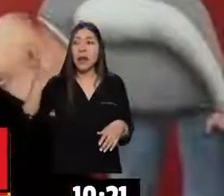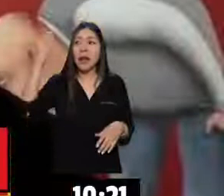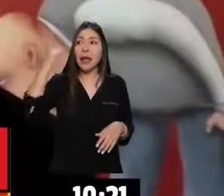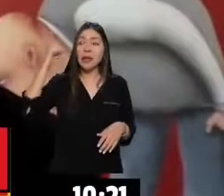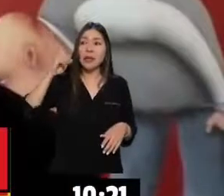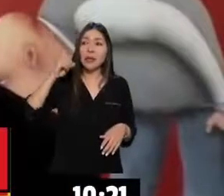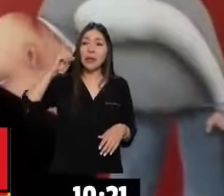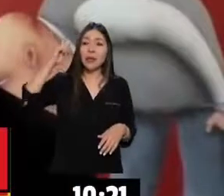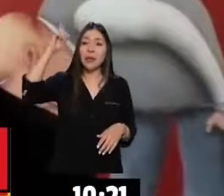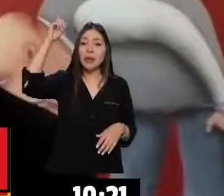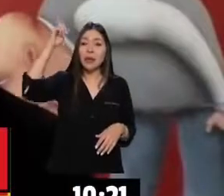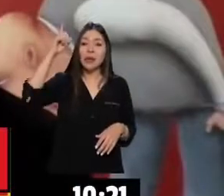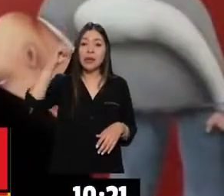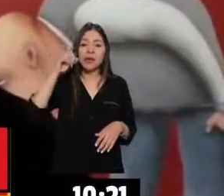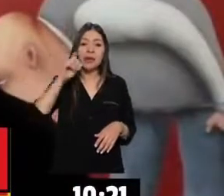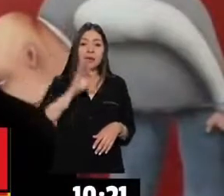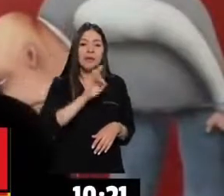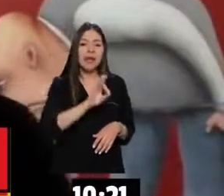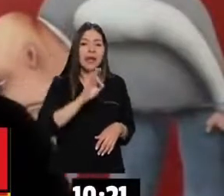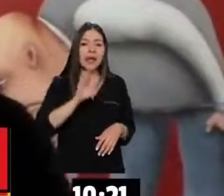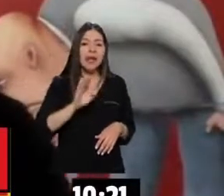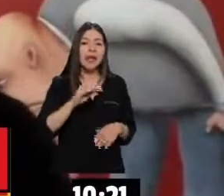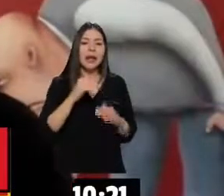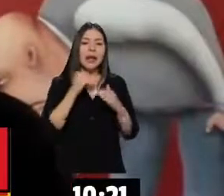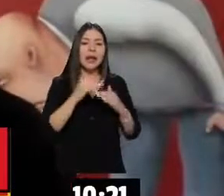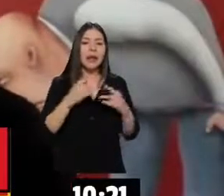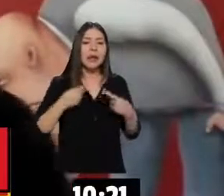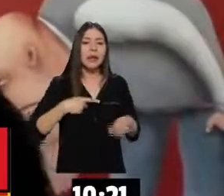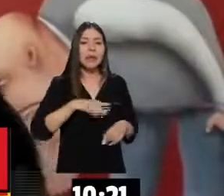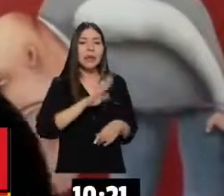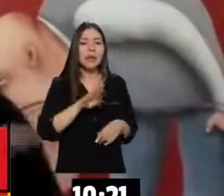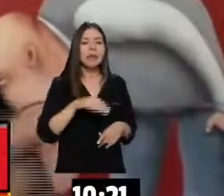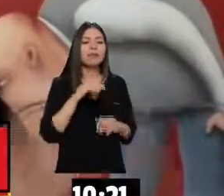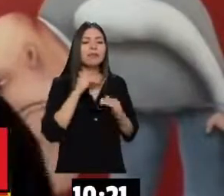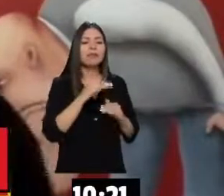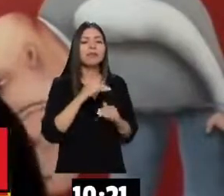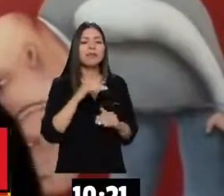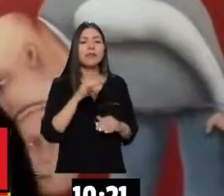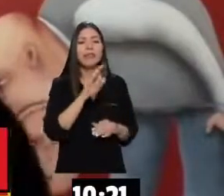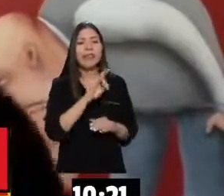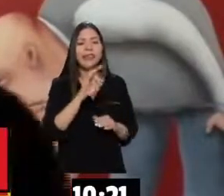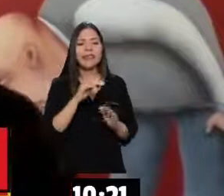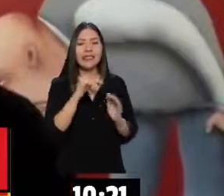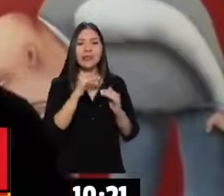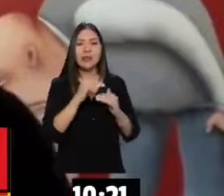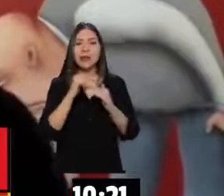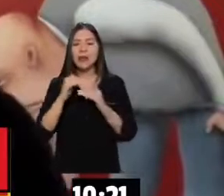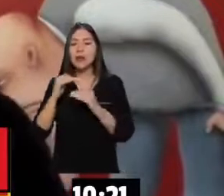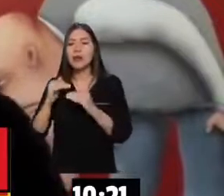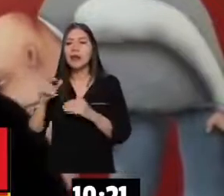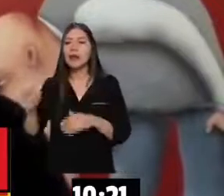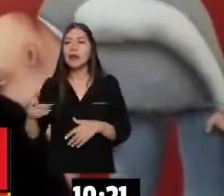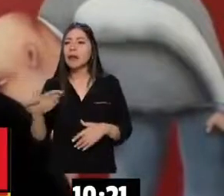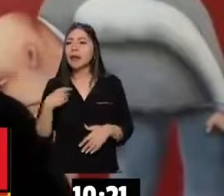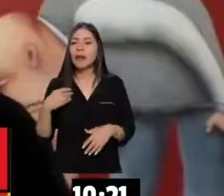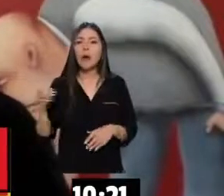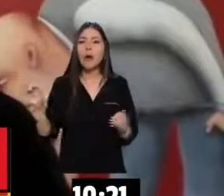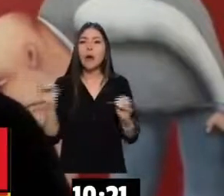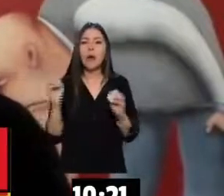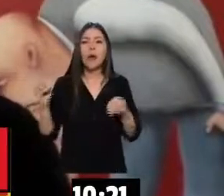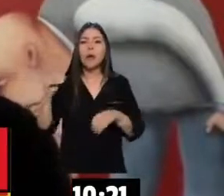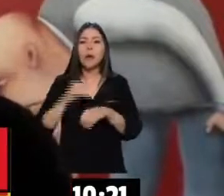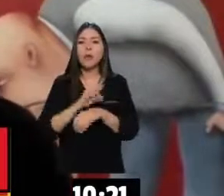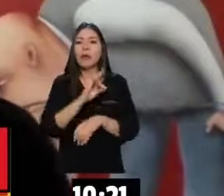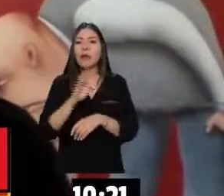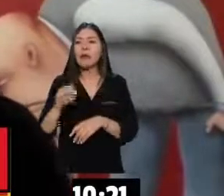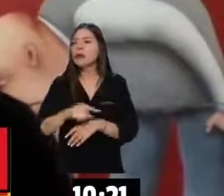poniendo las fechas de caducidad a cada humano, lo distrajeron, yo me pasé sin fecha de caducidad, entonces por eso